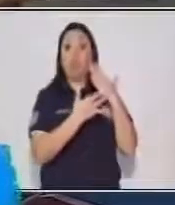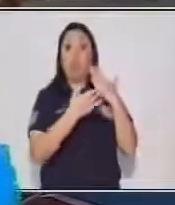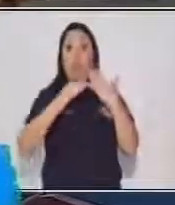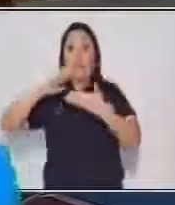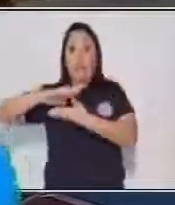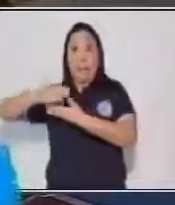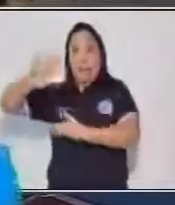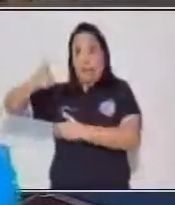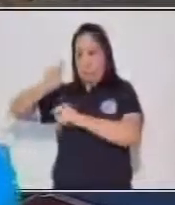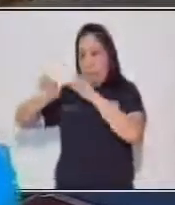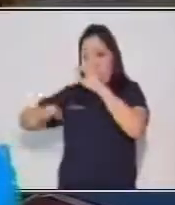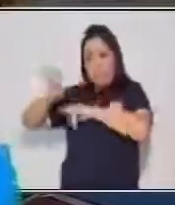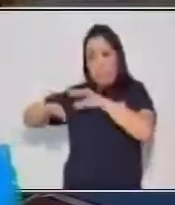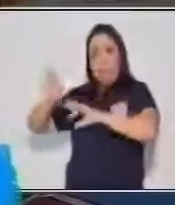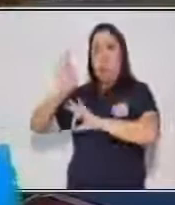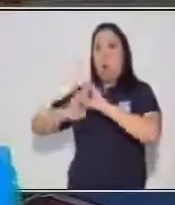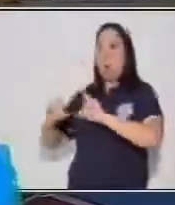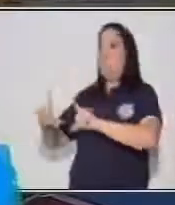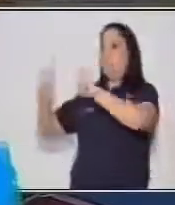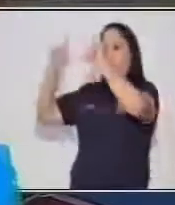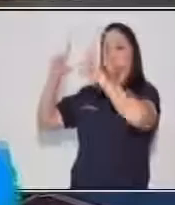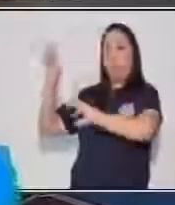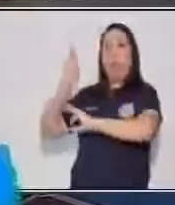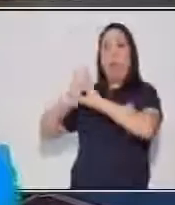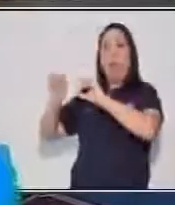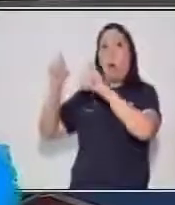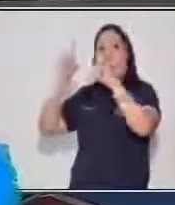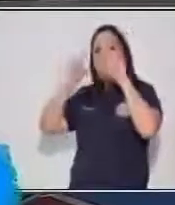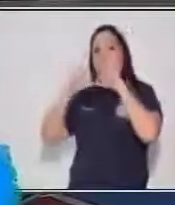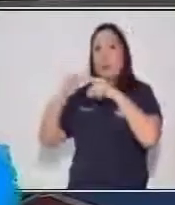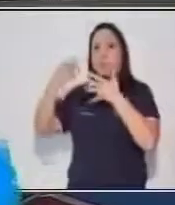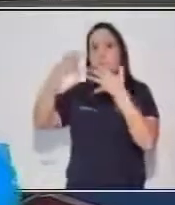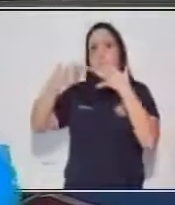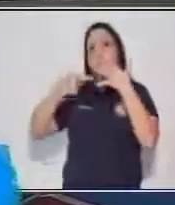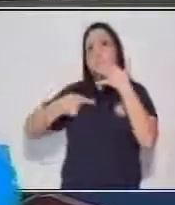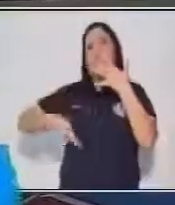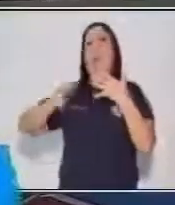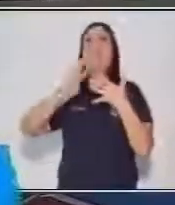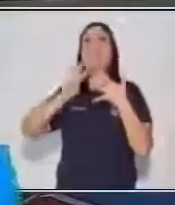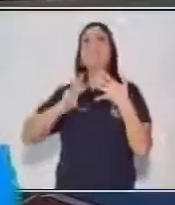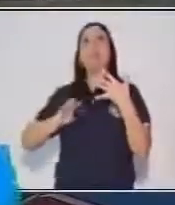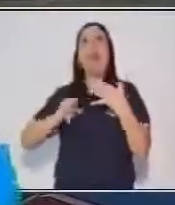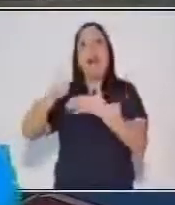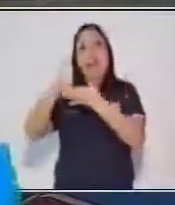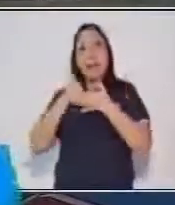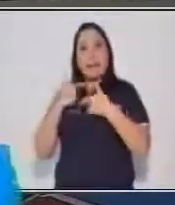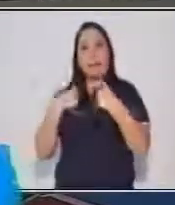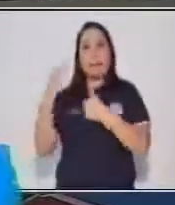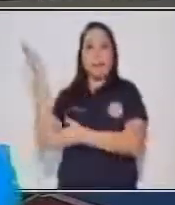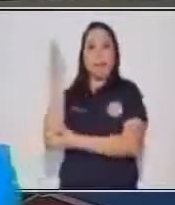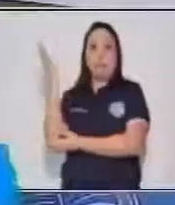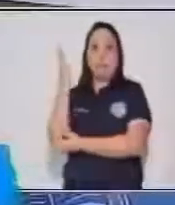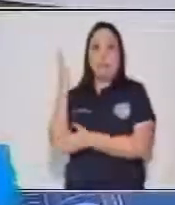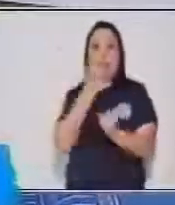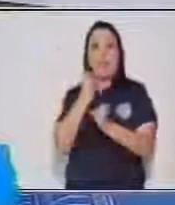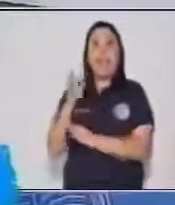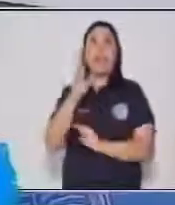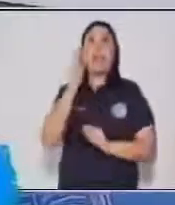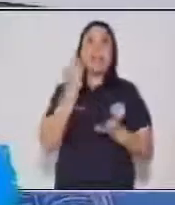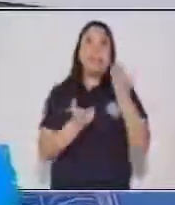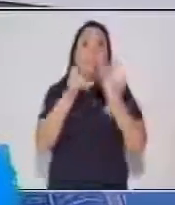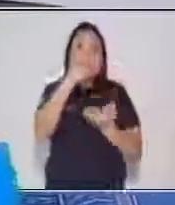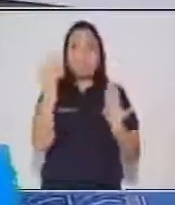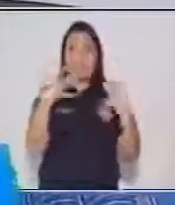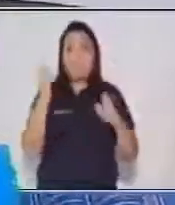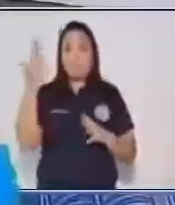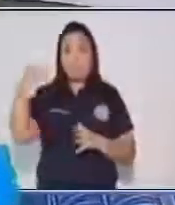ser carteles, pueden ser fotografías, etcétera. Entonces, tal vez tú has realizado esta